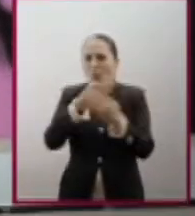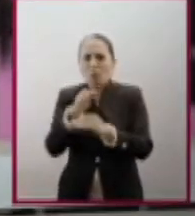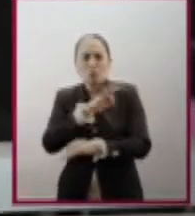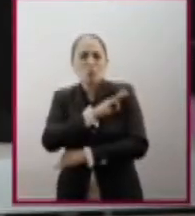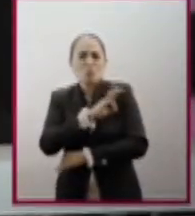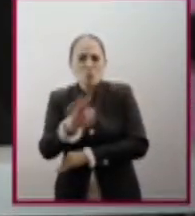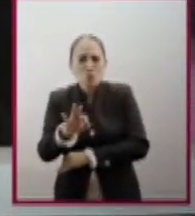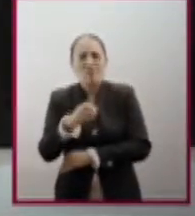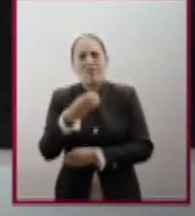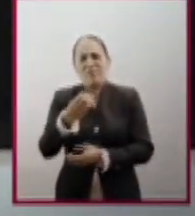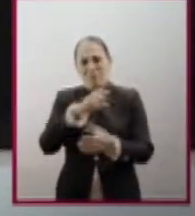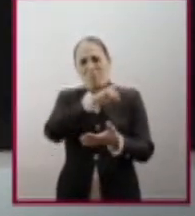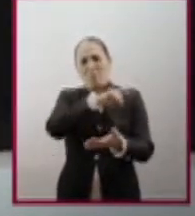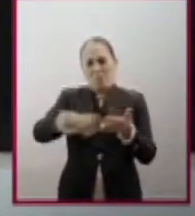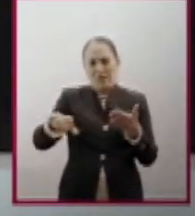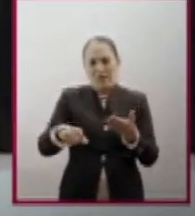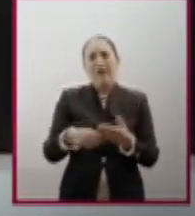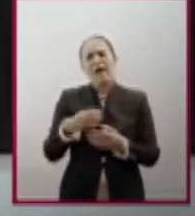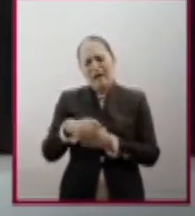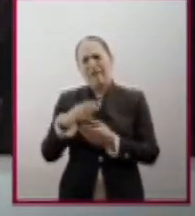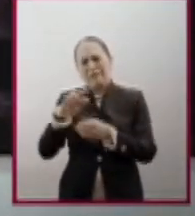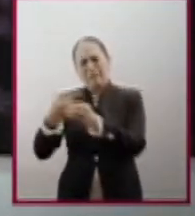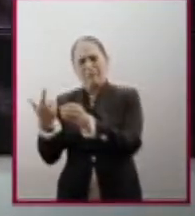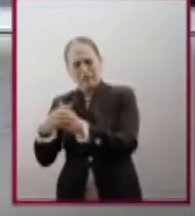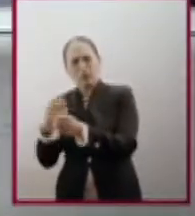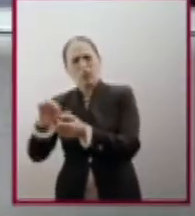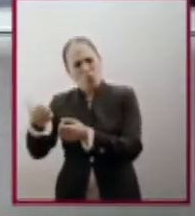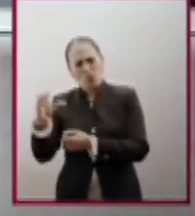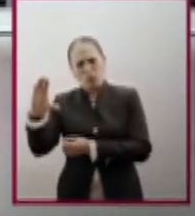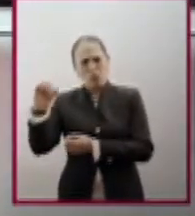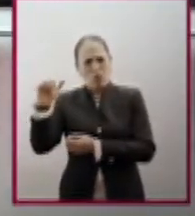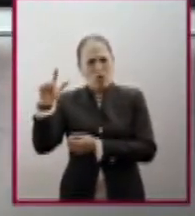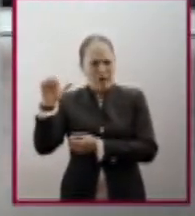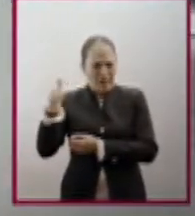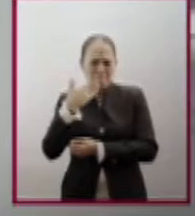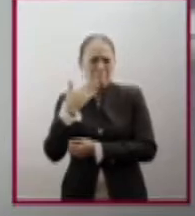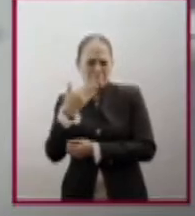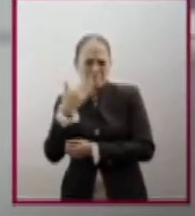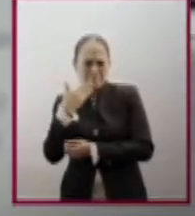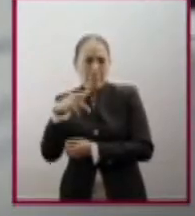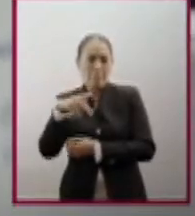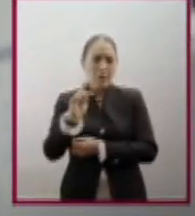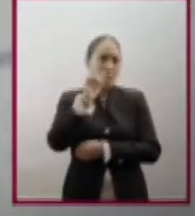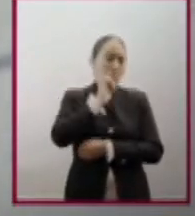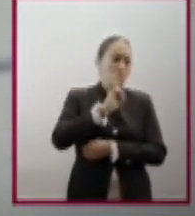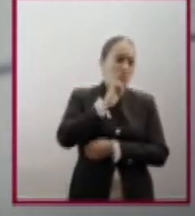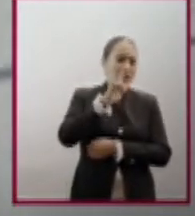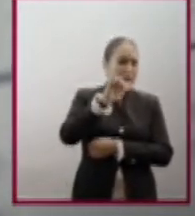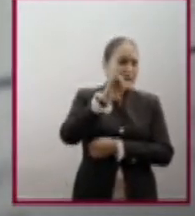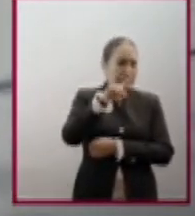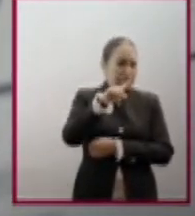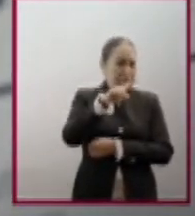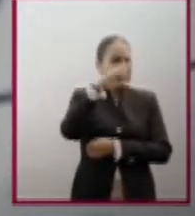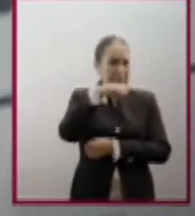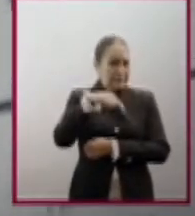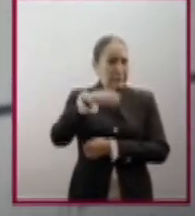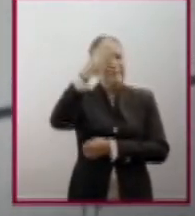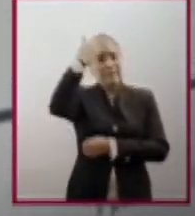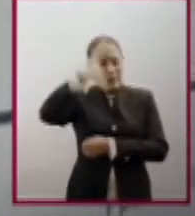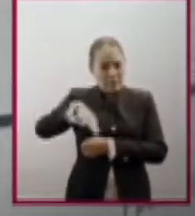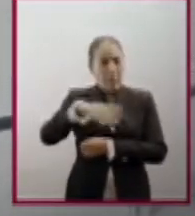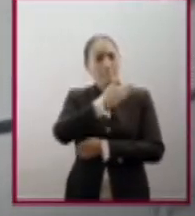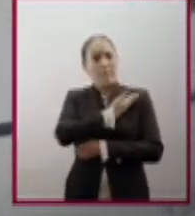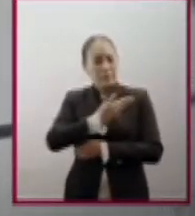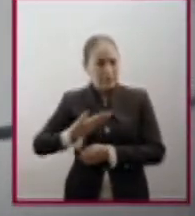Todos los refrescos de cola son iguales y todos son buenos. Liz Taylor lo sabía, el